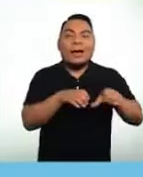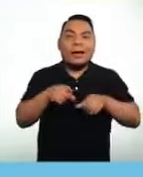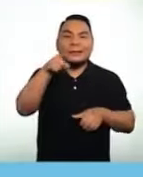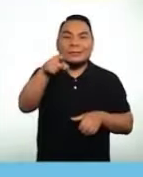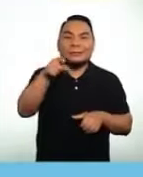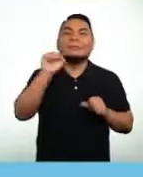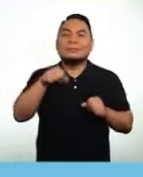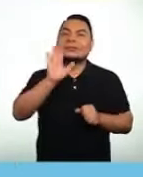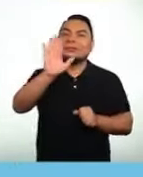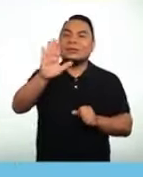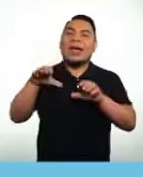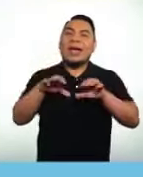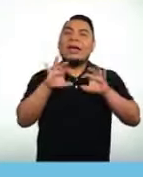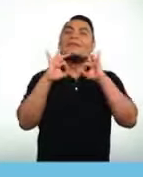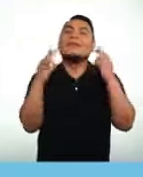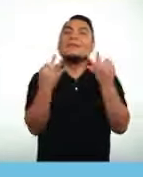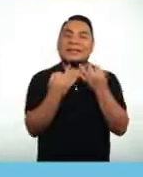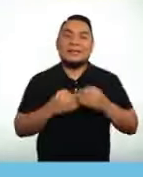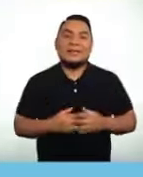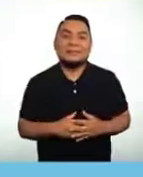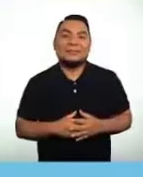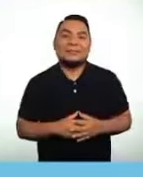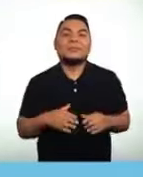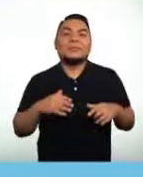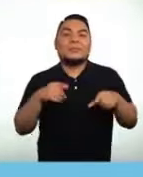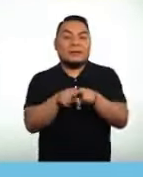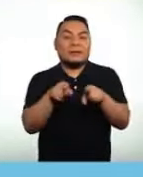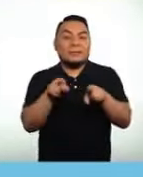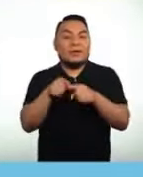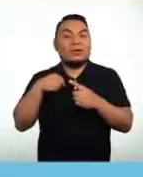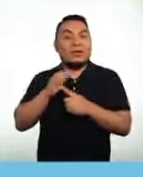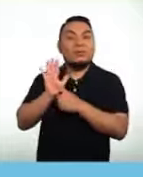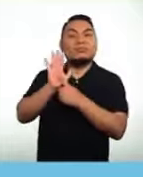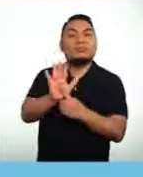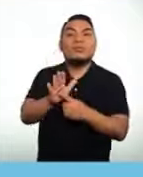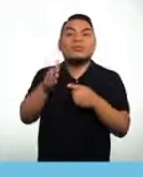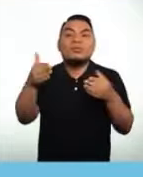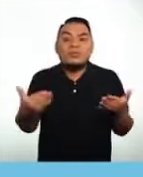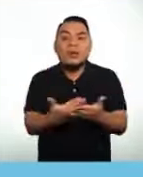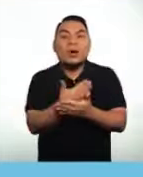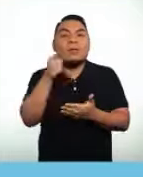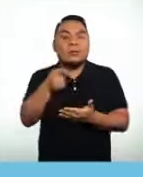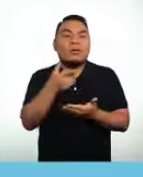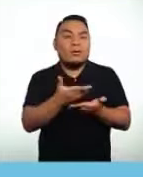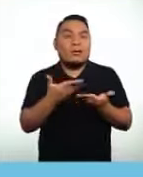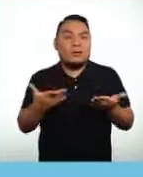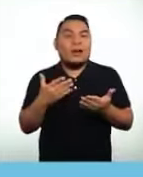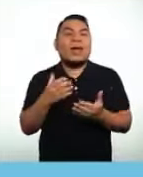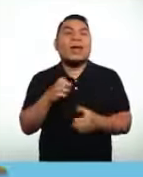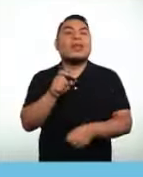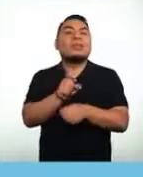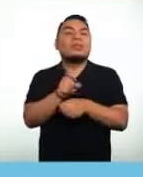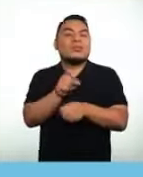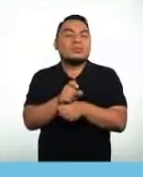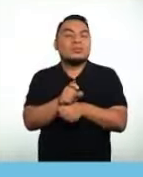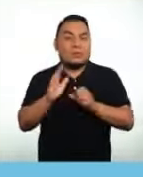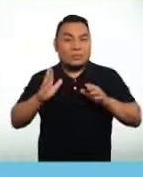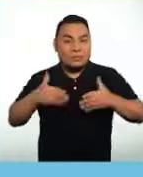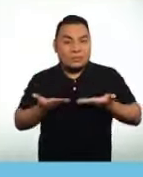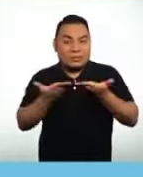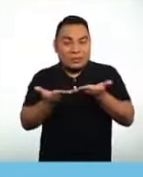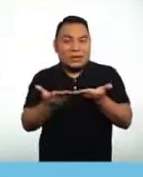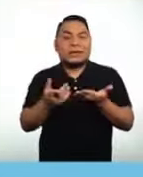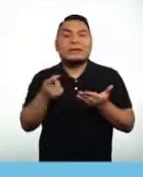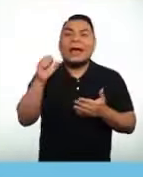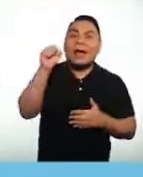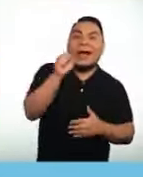nueva actividad para que la realicen en familia. También les presentaremos nuevos recursos educativos con los